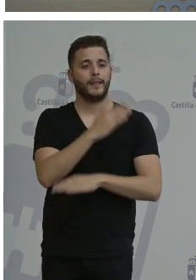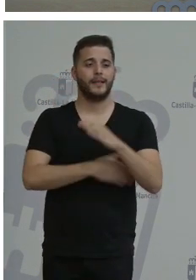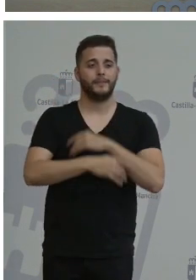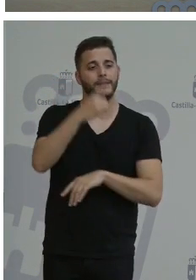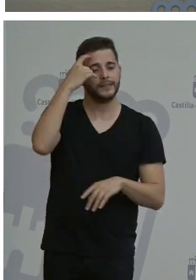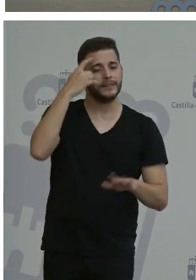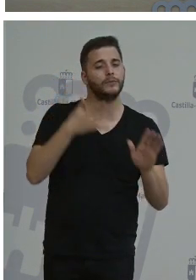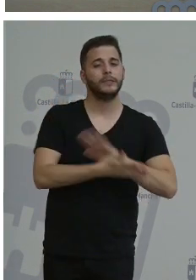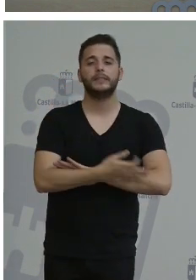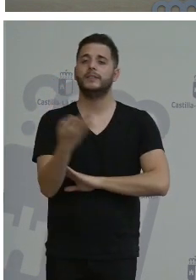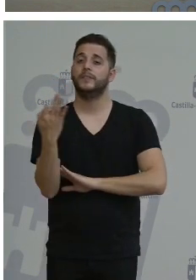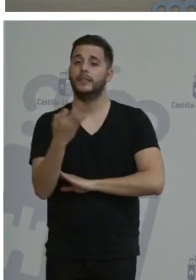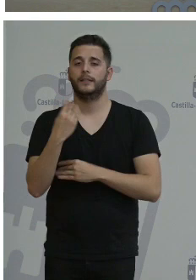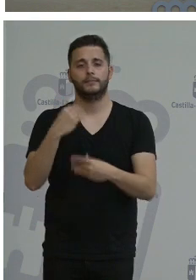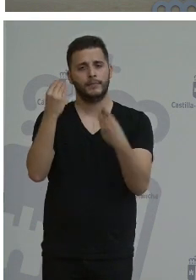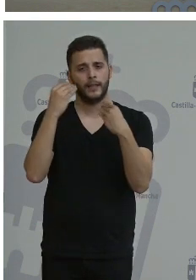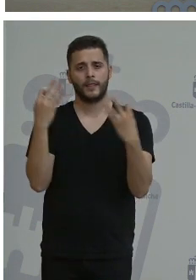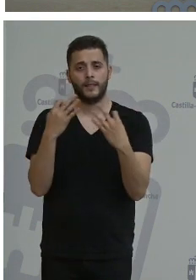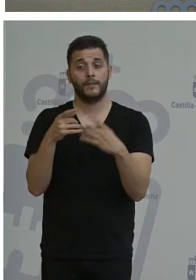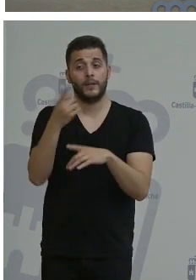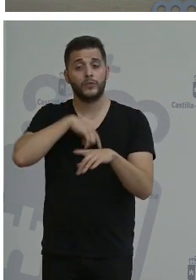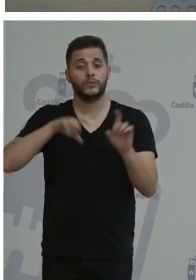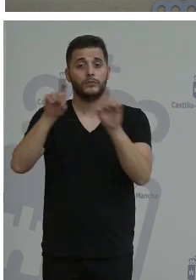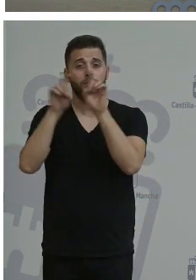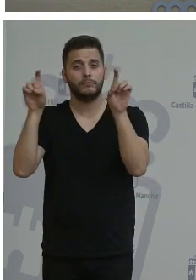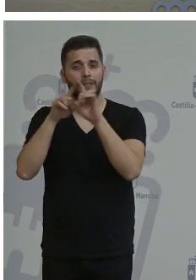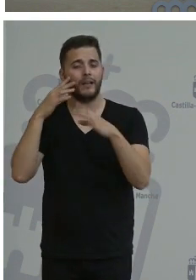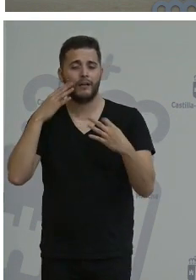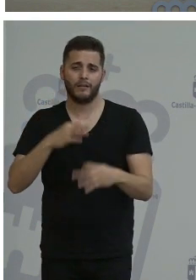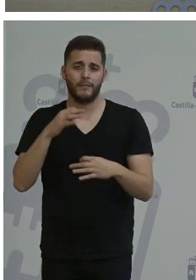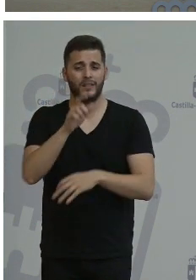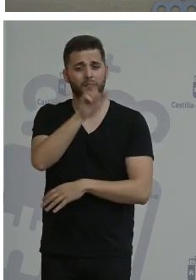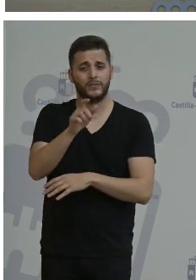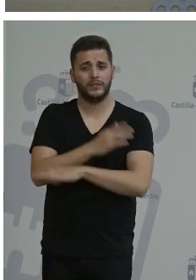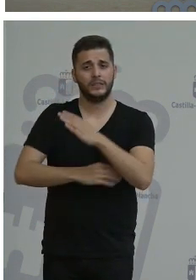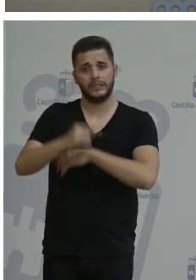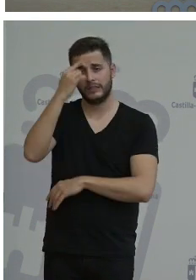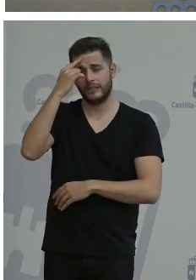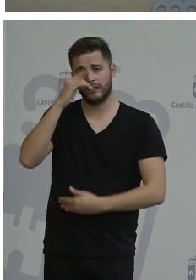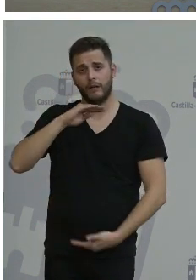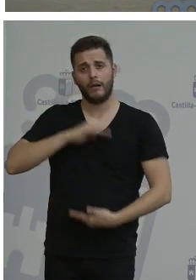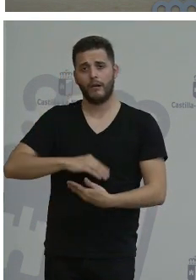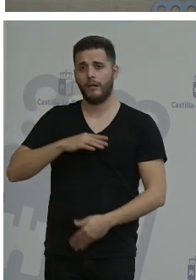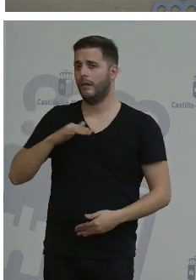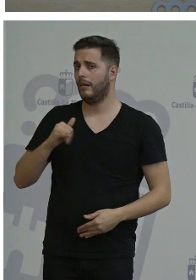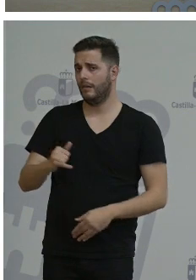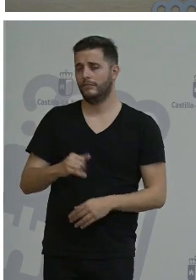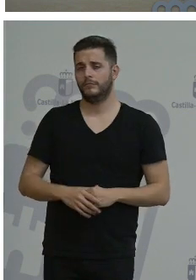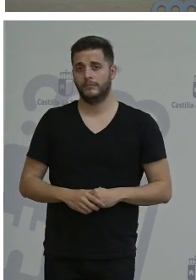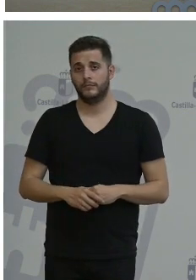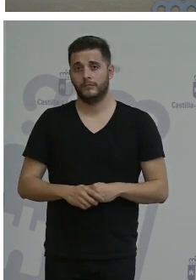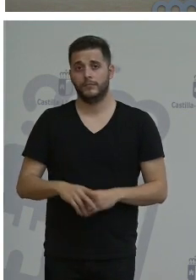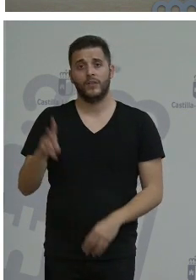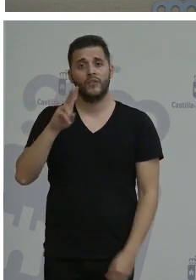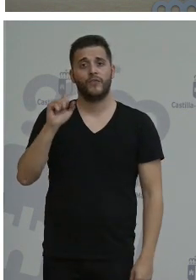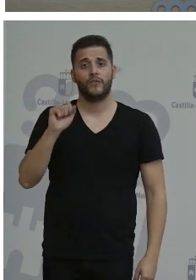y que hagamos conscientes a las empresas del potencial que pueden tener las personas con discapacidad intelectual. Valentina